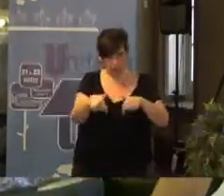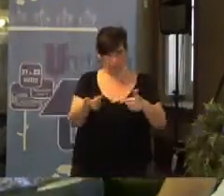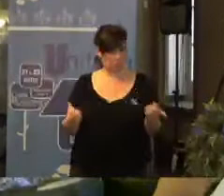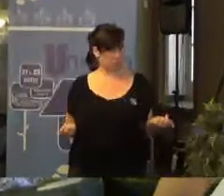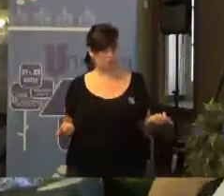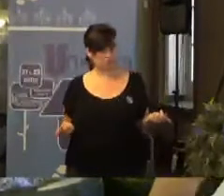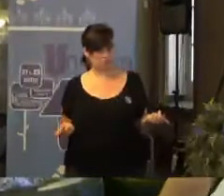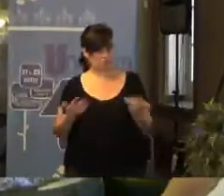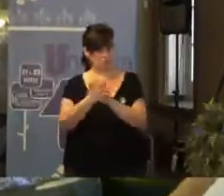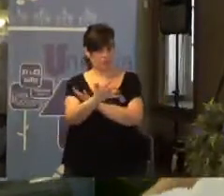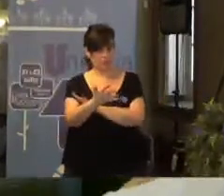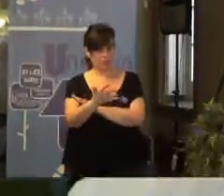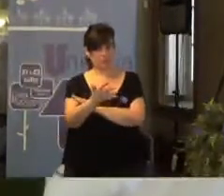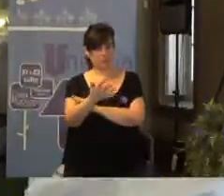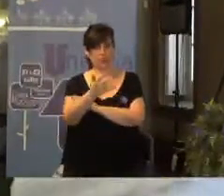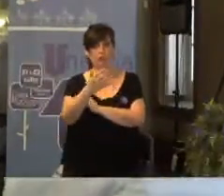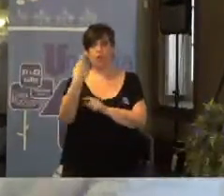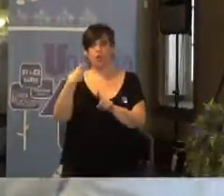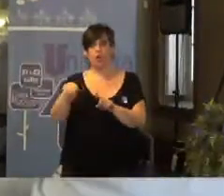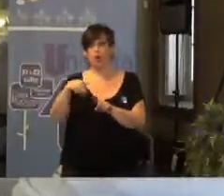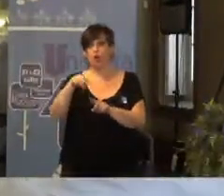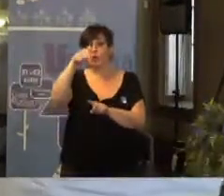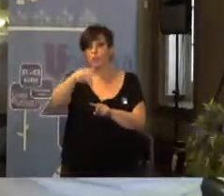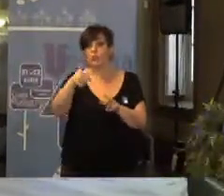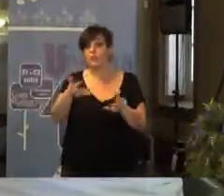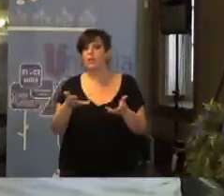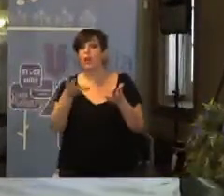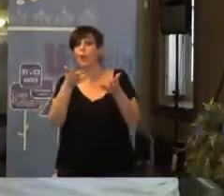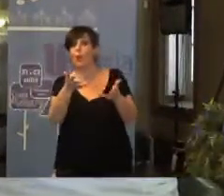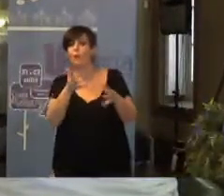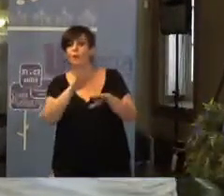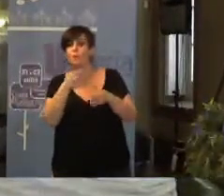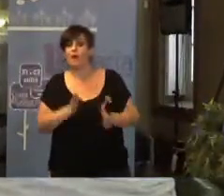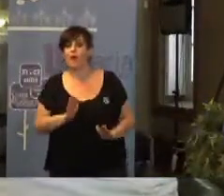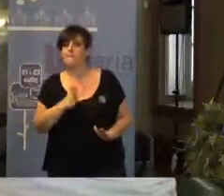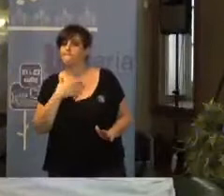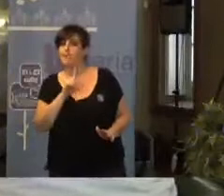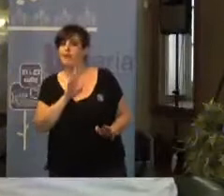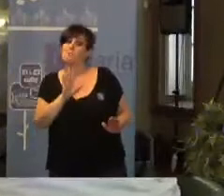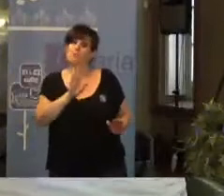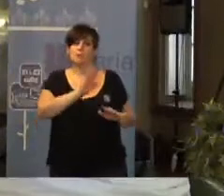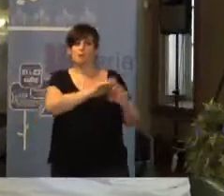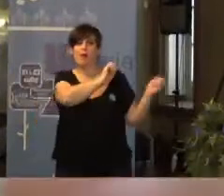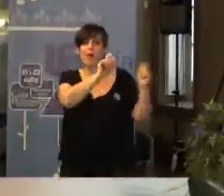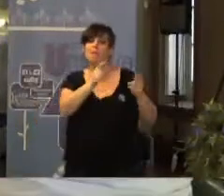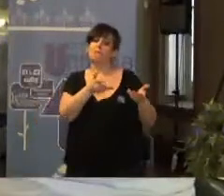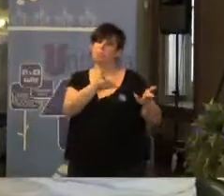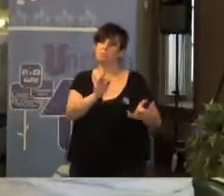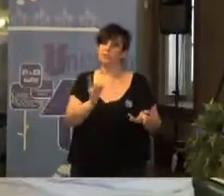os nosos fillos o que lles damos nós aos inmigrantes. O deixo aí